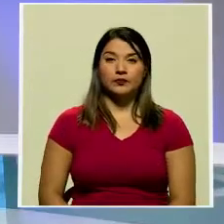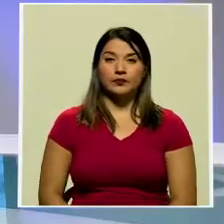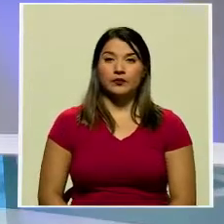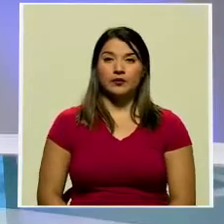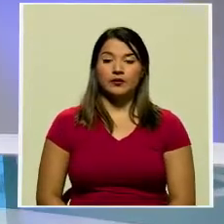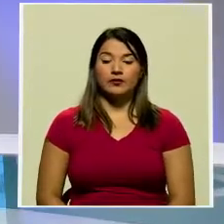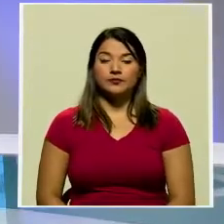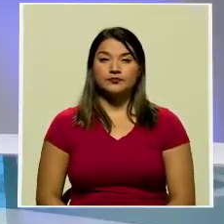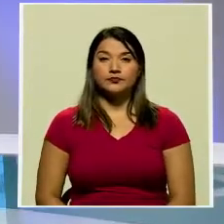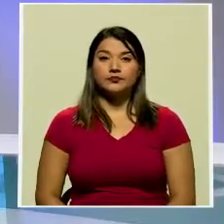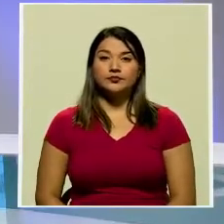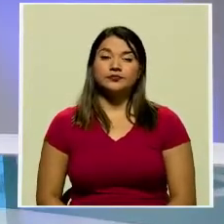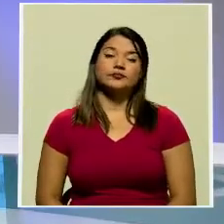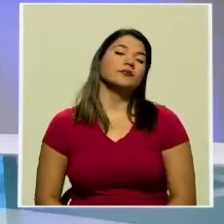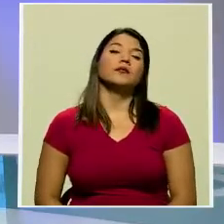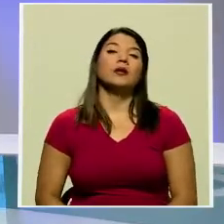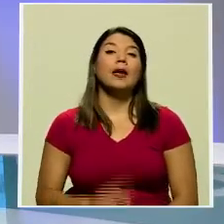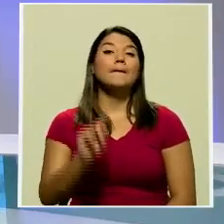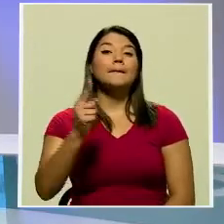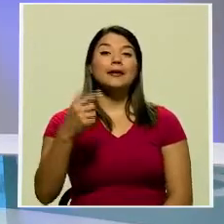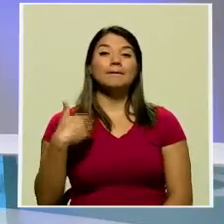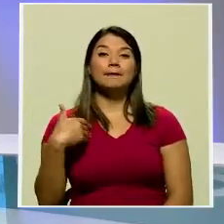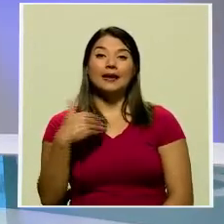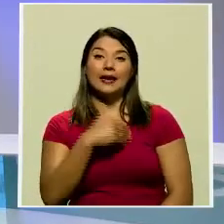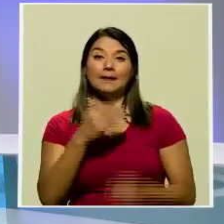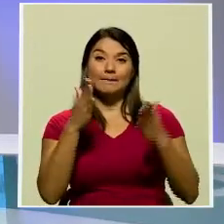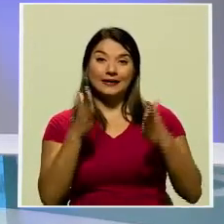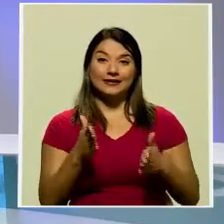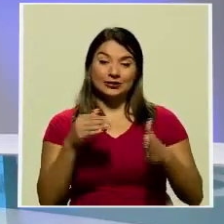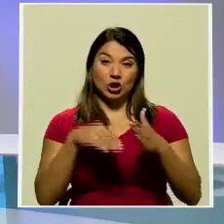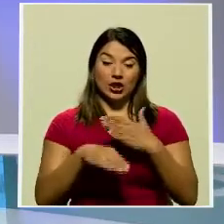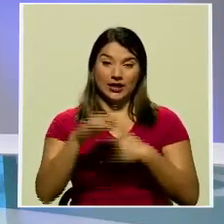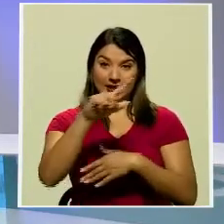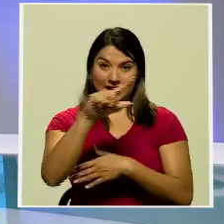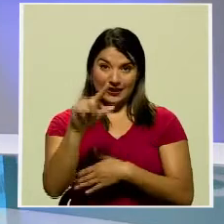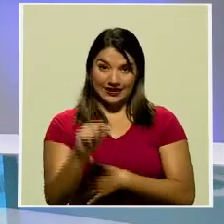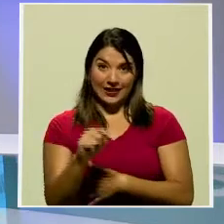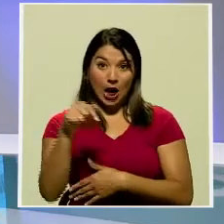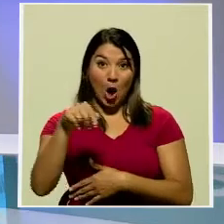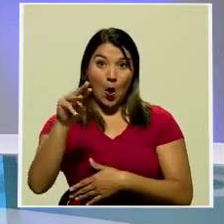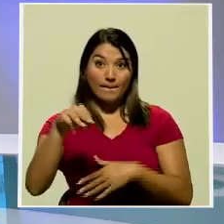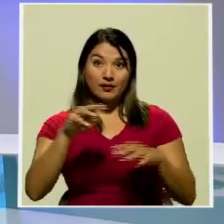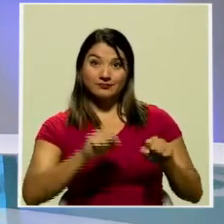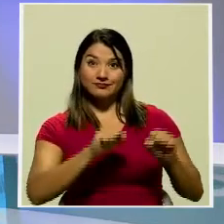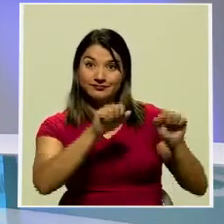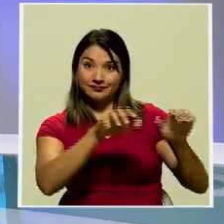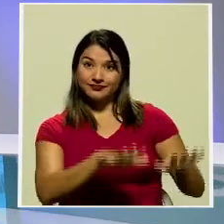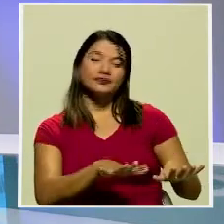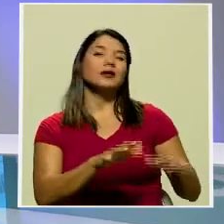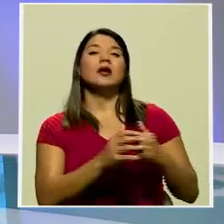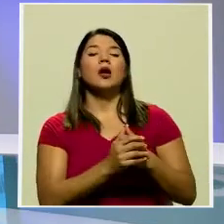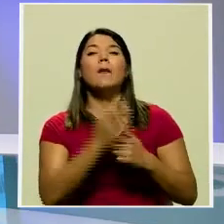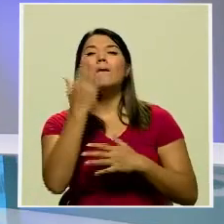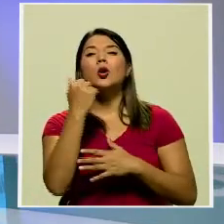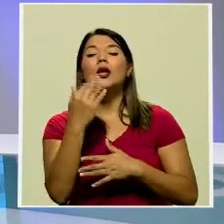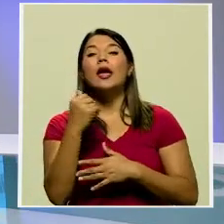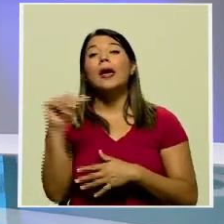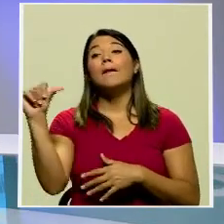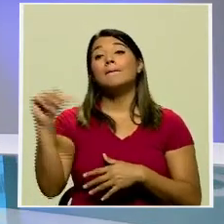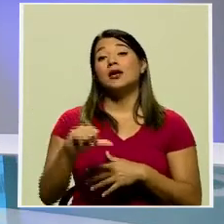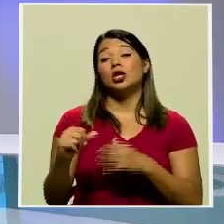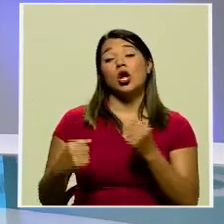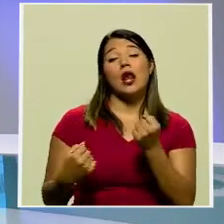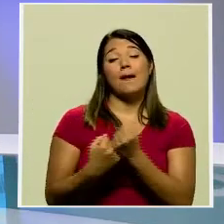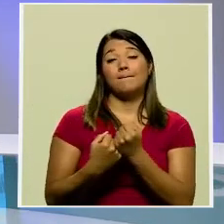Al otro lado del Atlántico, el primer ministro italiano renunció este martes a su cargo tras perder el apoyo